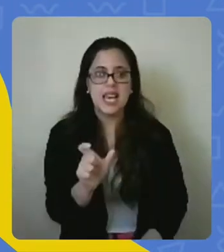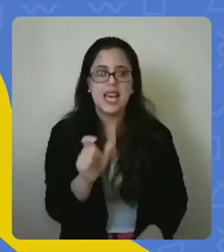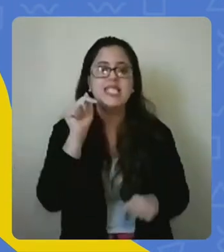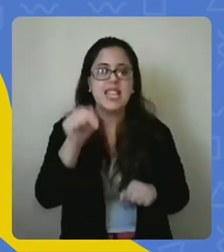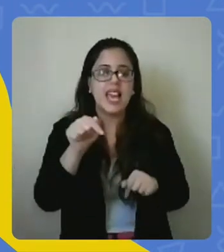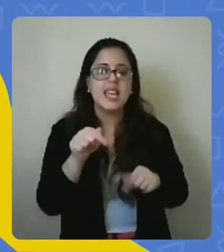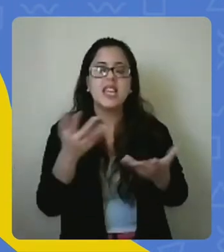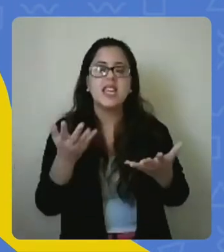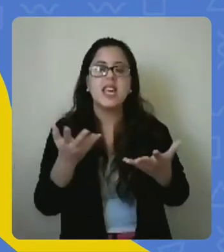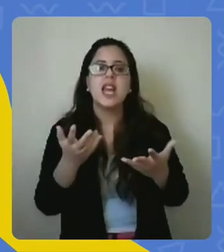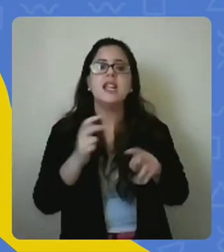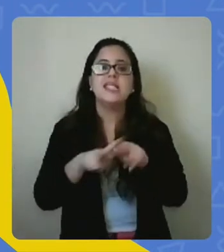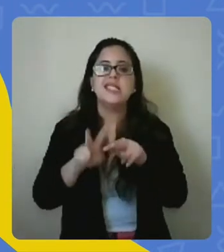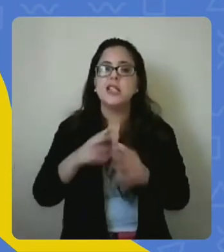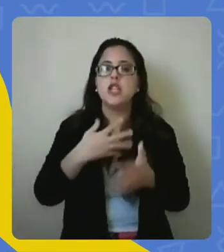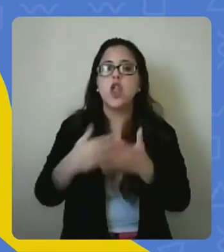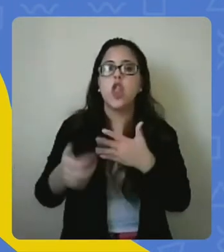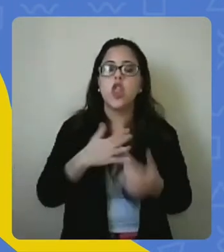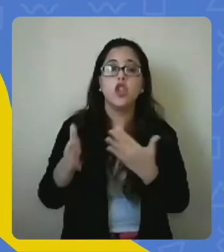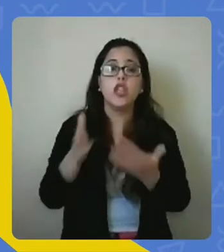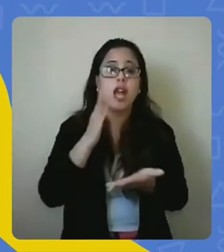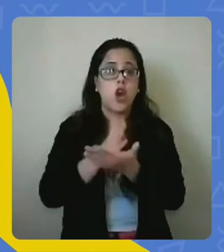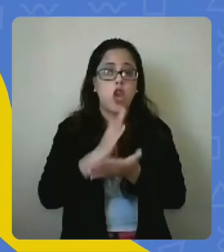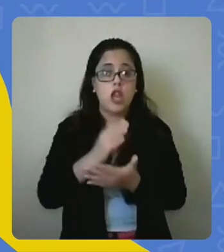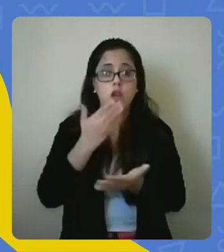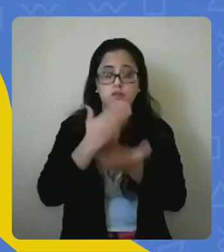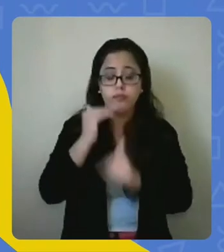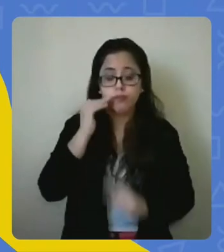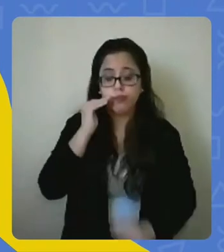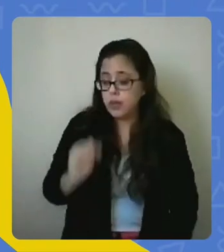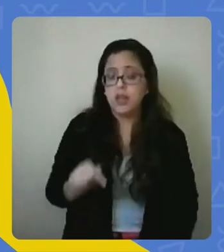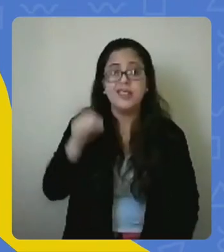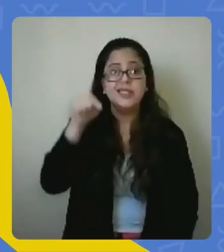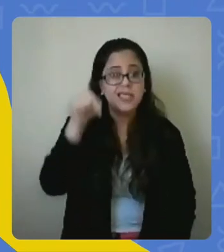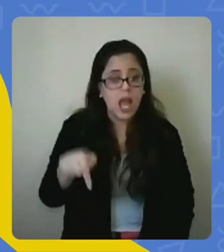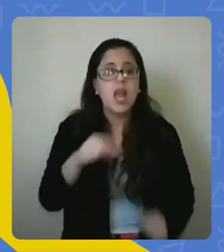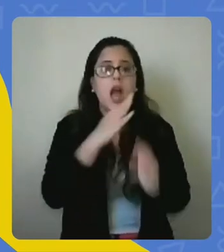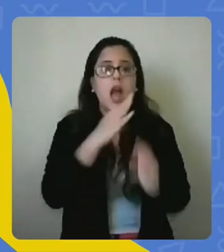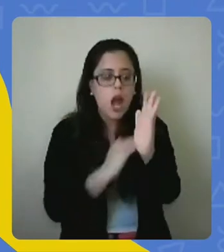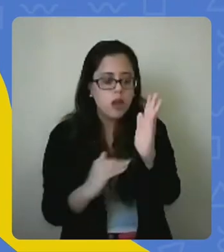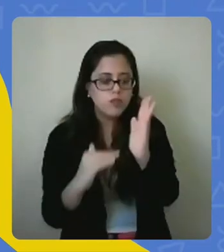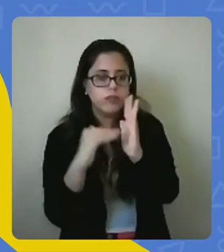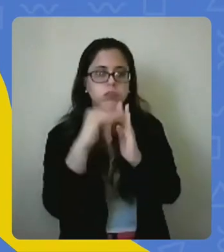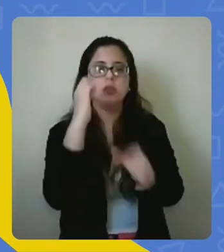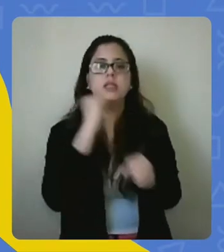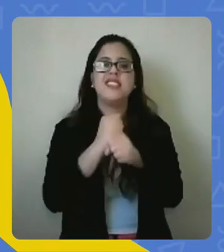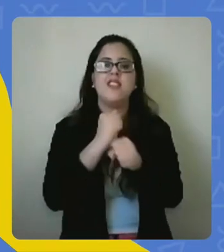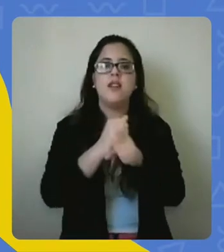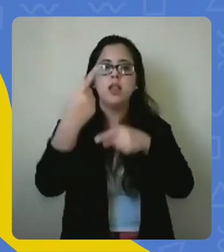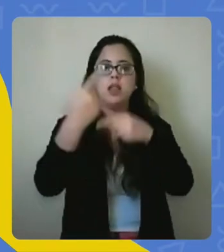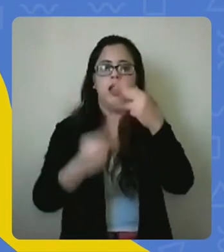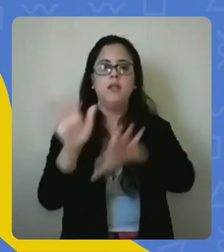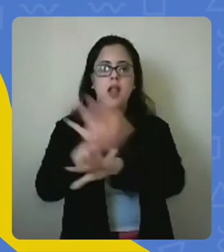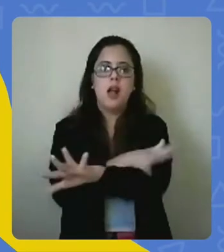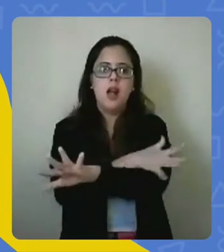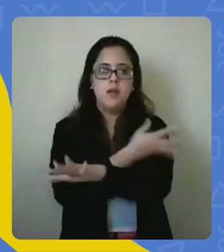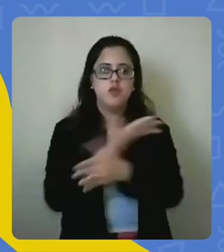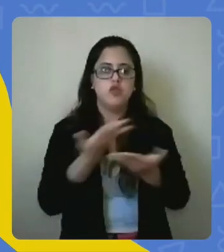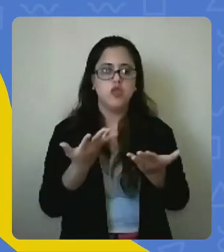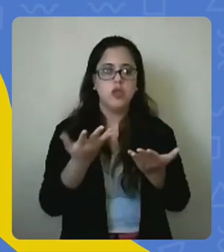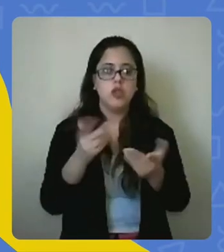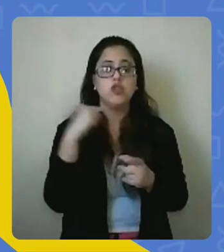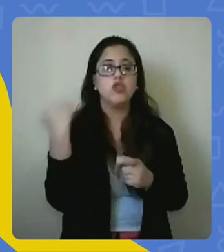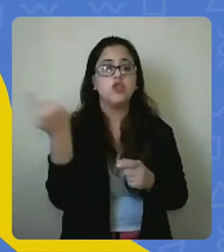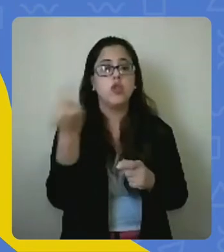escuela primaria y donde en cada uno de los niveles se trabajan distintas emociones. Pensamos con Jim